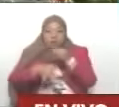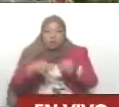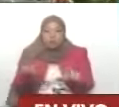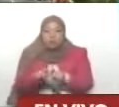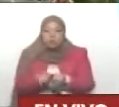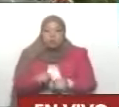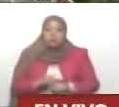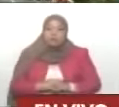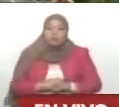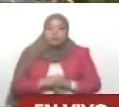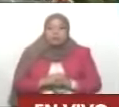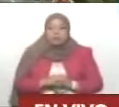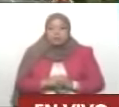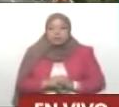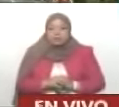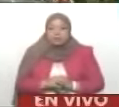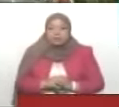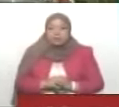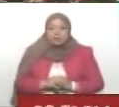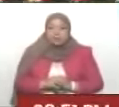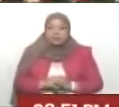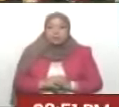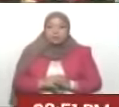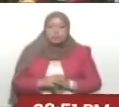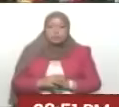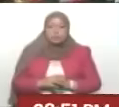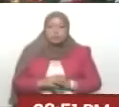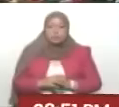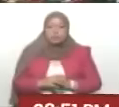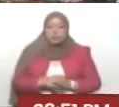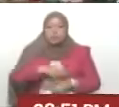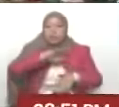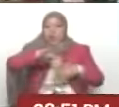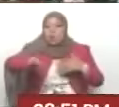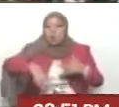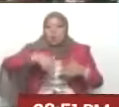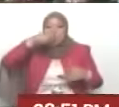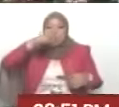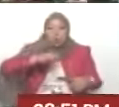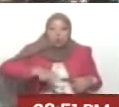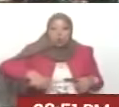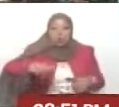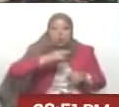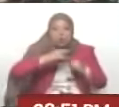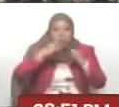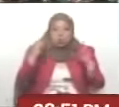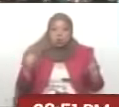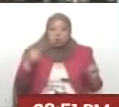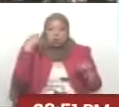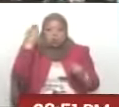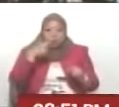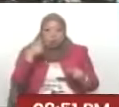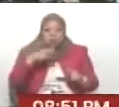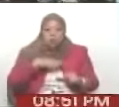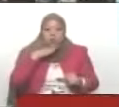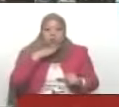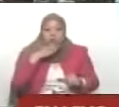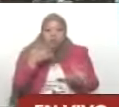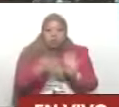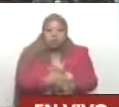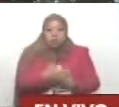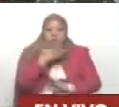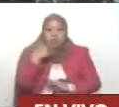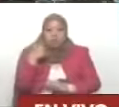así fue, presidente. Y bueno, están los videos donde se ve todo el puente completo, todo, todo lleno, y